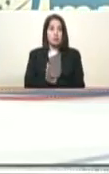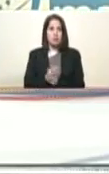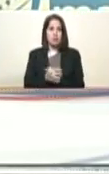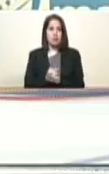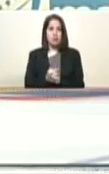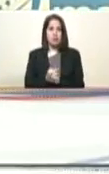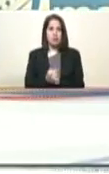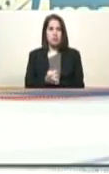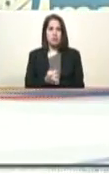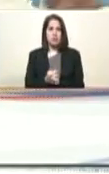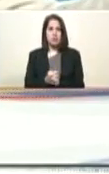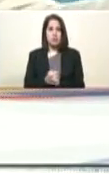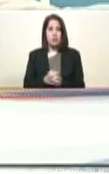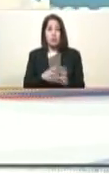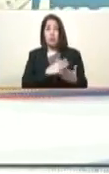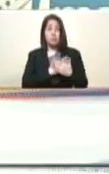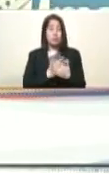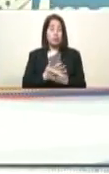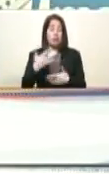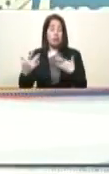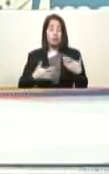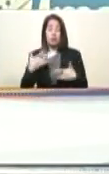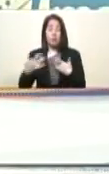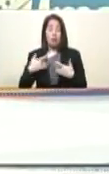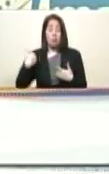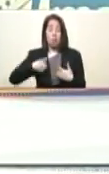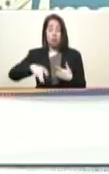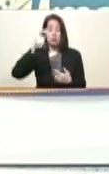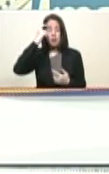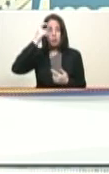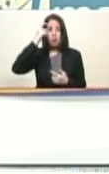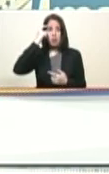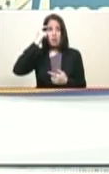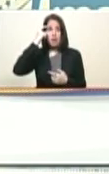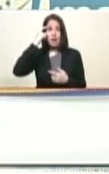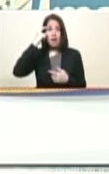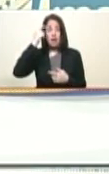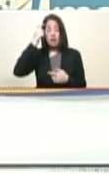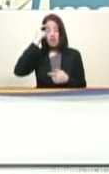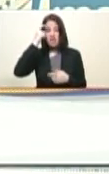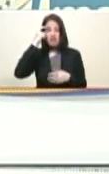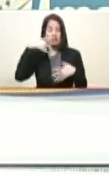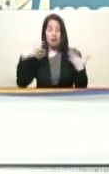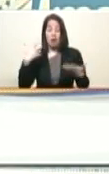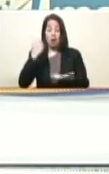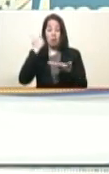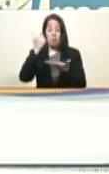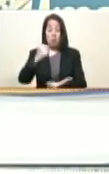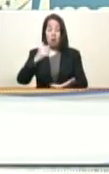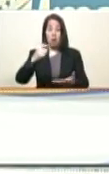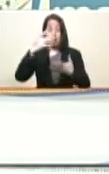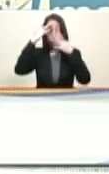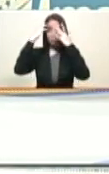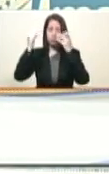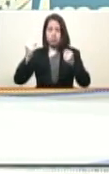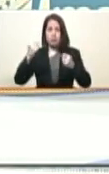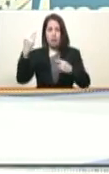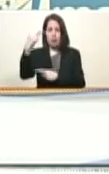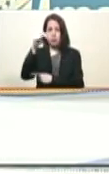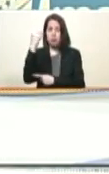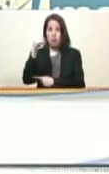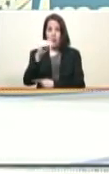país así que lo voy a activar en estos días el bono al talento nacional yo lo dije